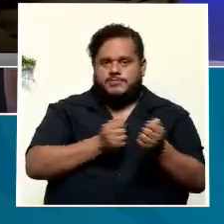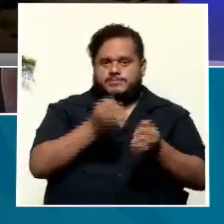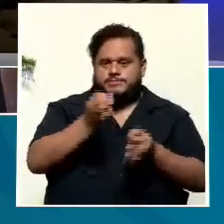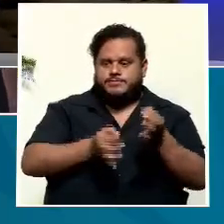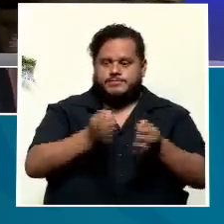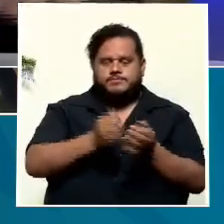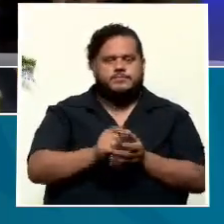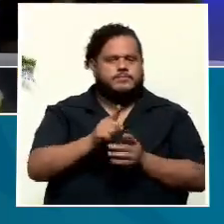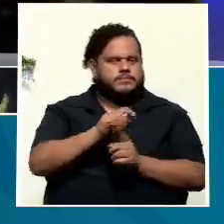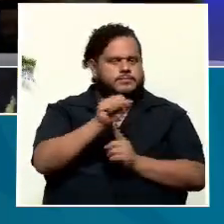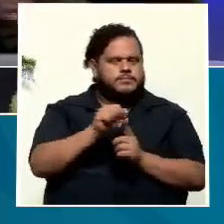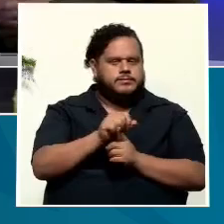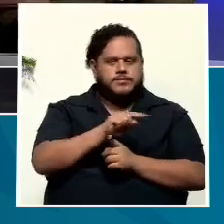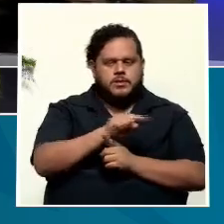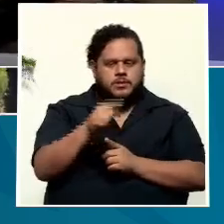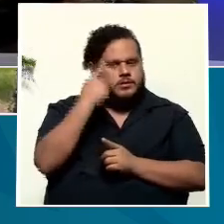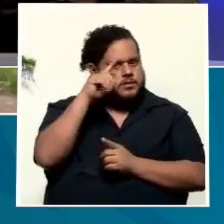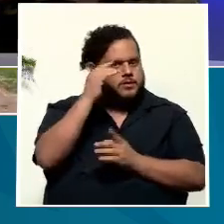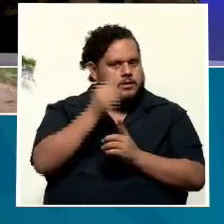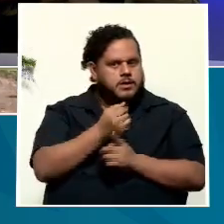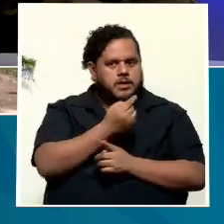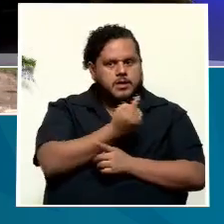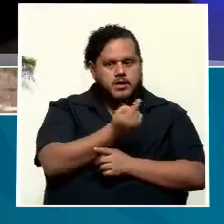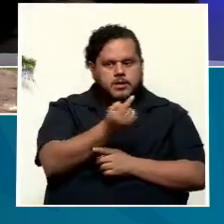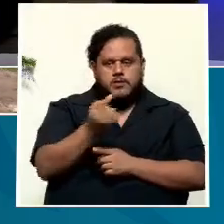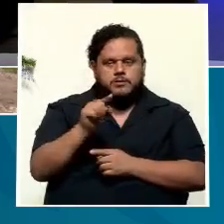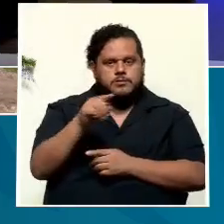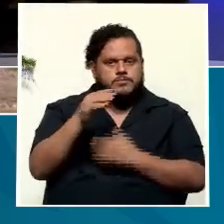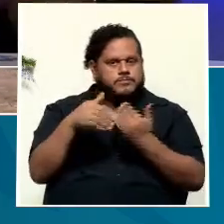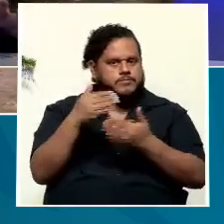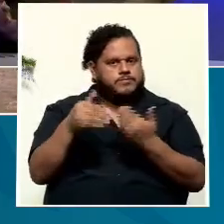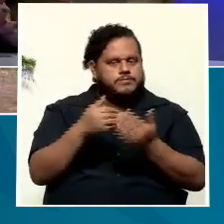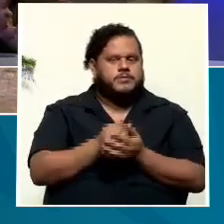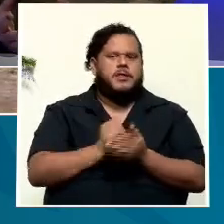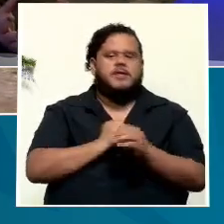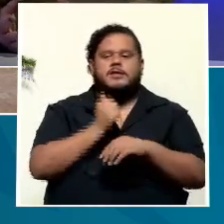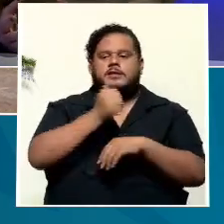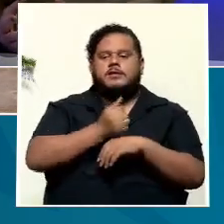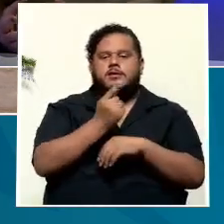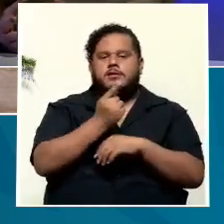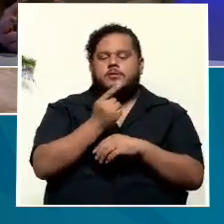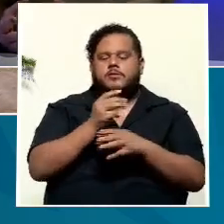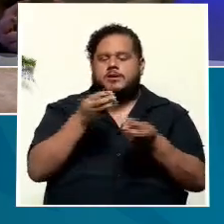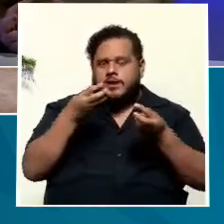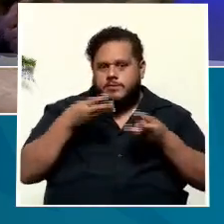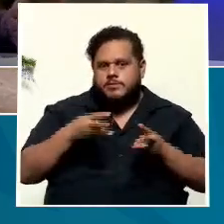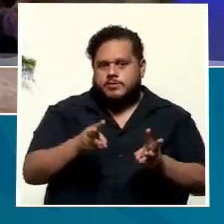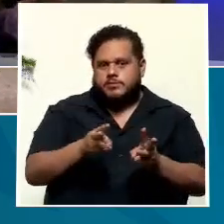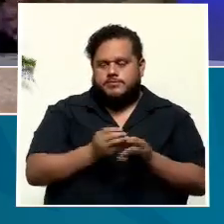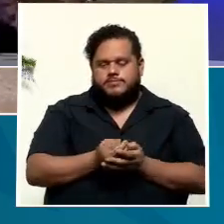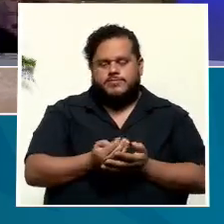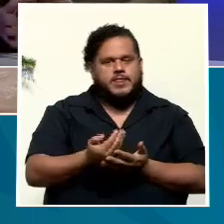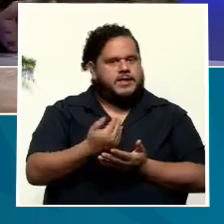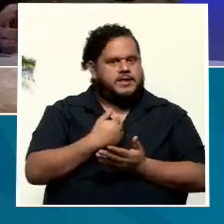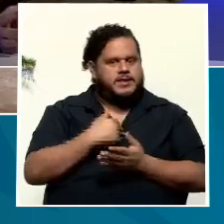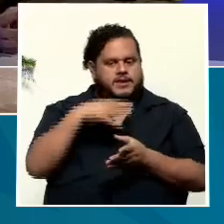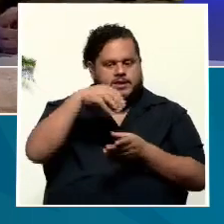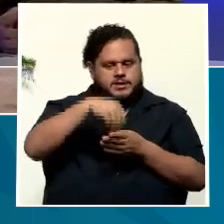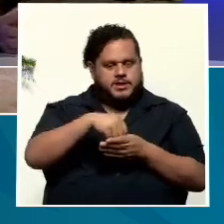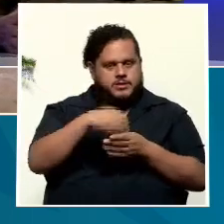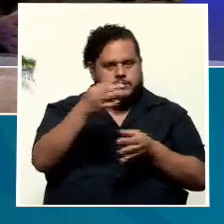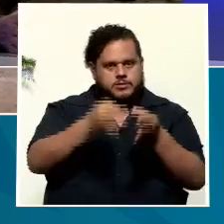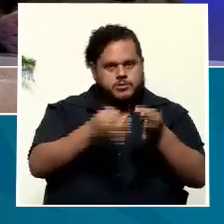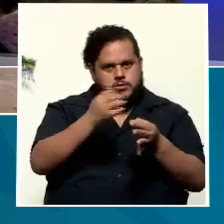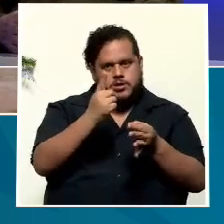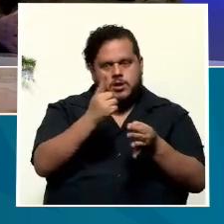este caso, ellos para cada uno de estos procesos establecen una metodología, ¿verdad? Tienen dentro de la Corte